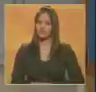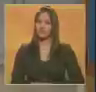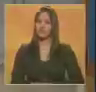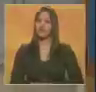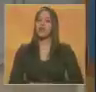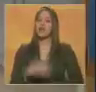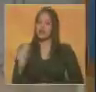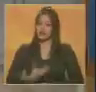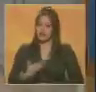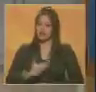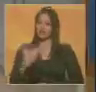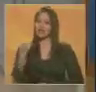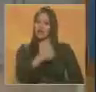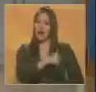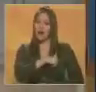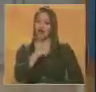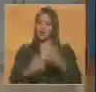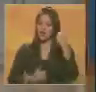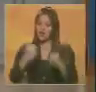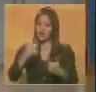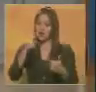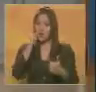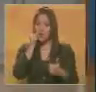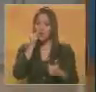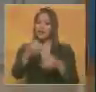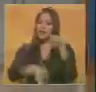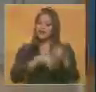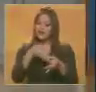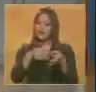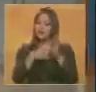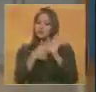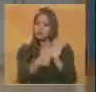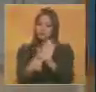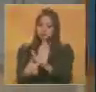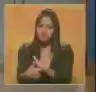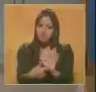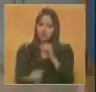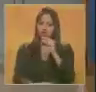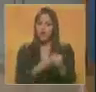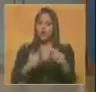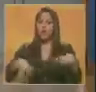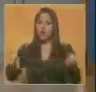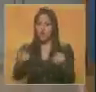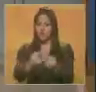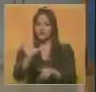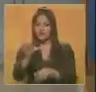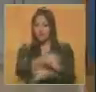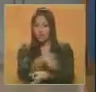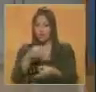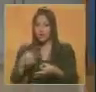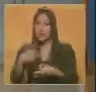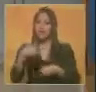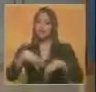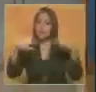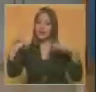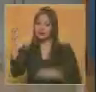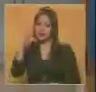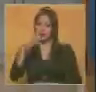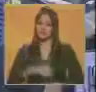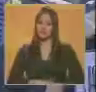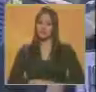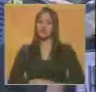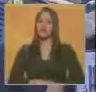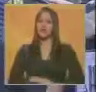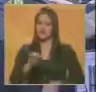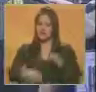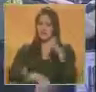El candidato a la alcaldía de Chacao por Primera Justicia, Ramón Muchacho, encabezó el despliegue de los puntos amarillos en los 5 municipios del área metropolitana de Caracas.